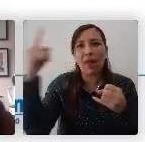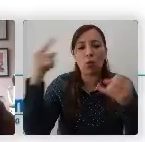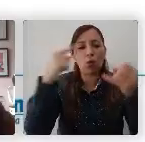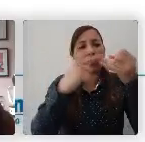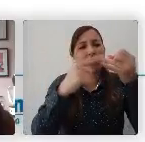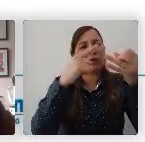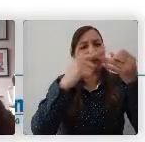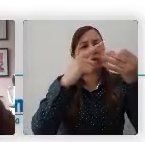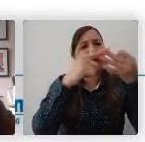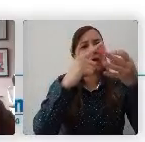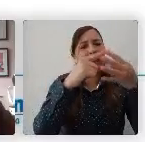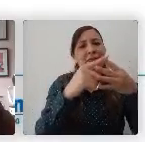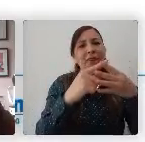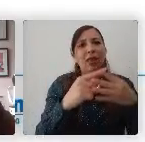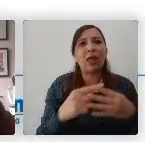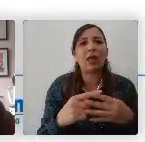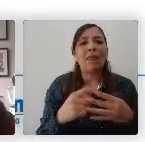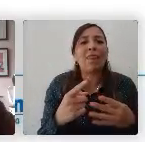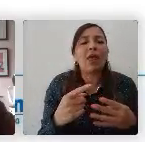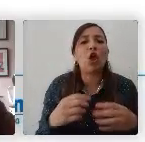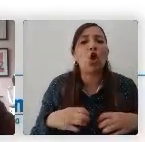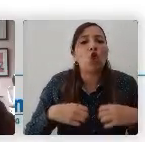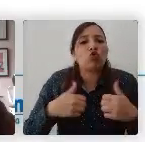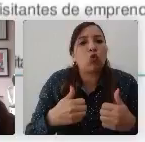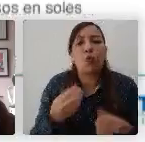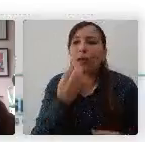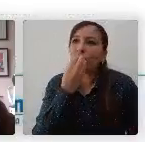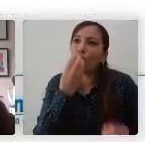variedad que tenemos de culturas dentro de nuestro territorio